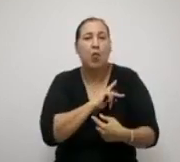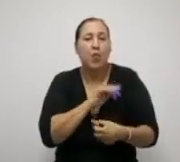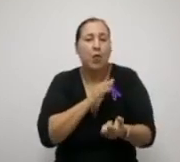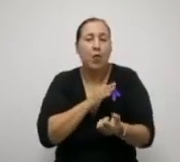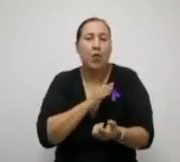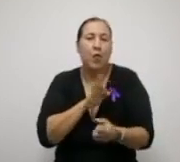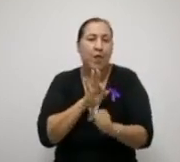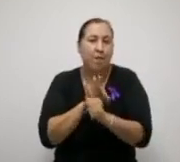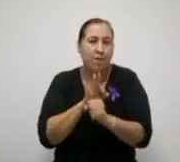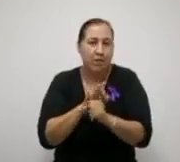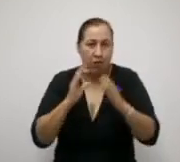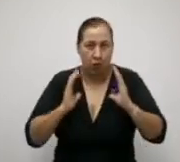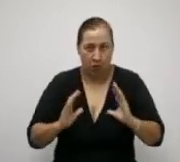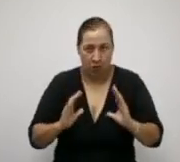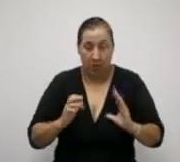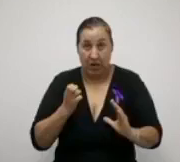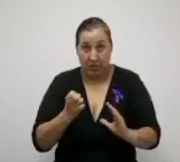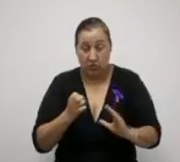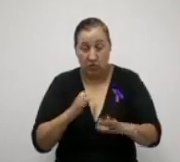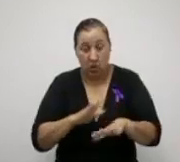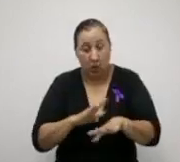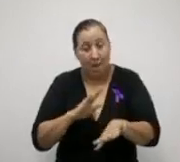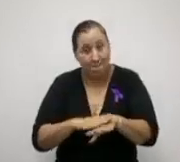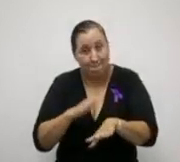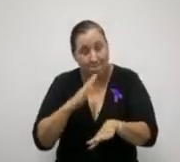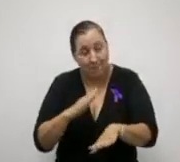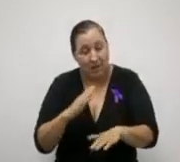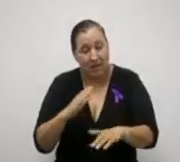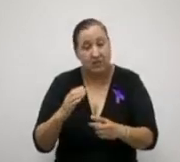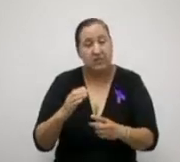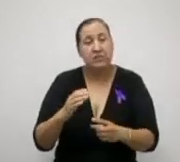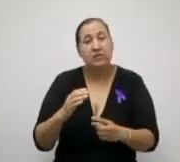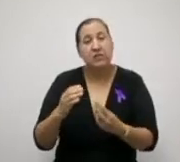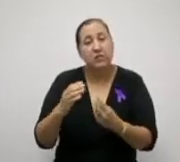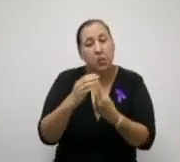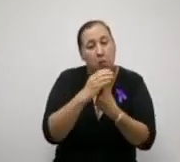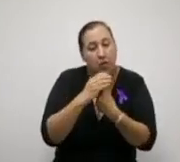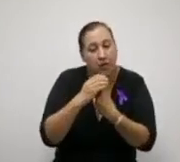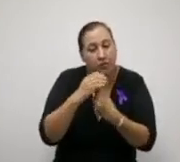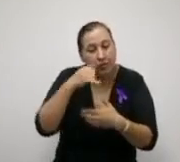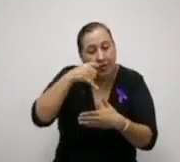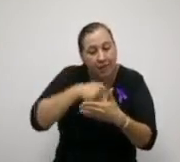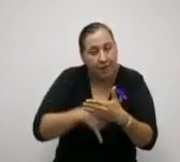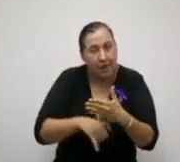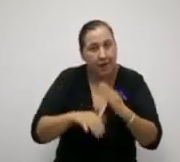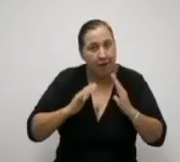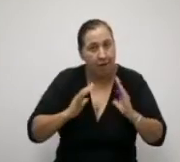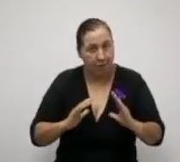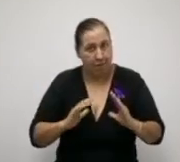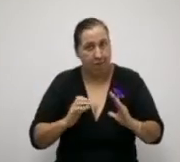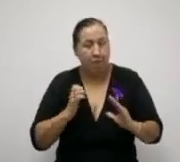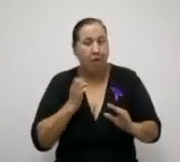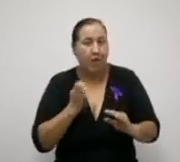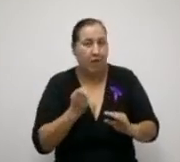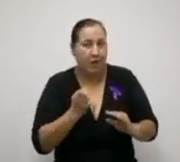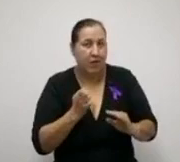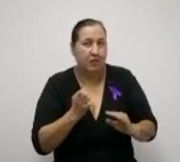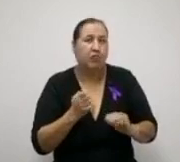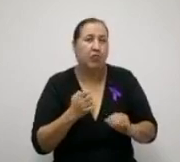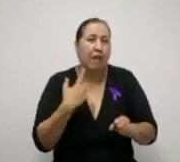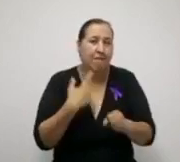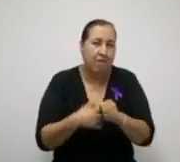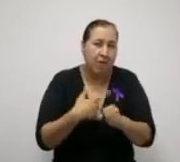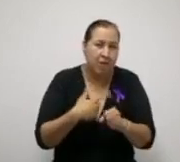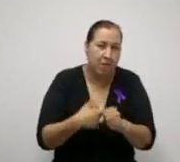es inmunizarlos, generarles esta protección en su cuerpo que les va a permitir que su transcurso de la